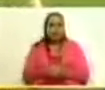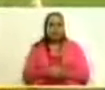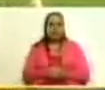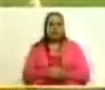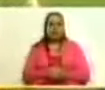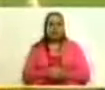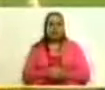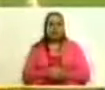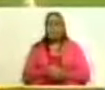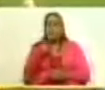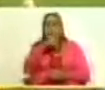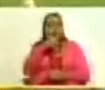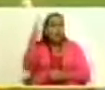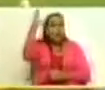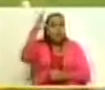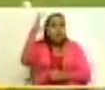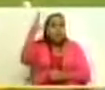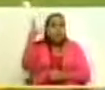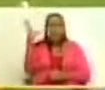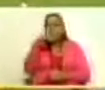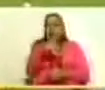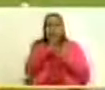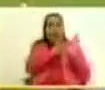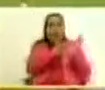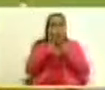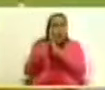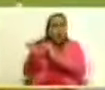no tener conciencia y organización,